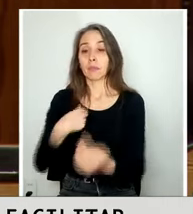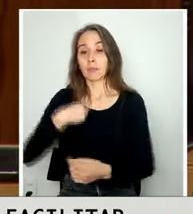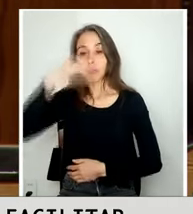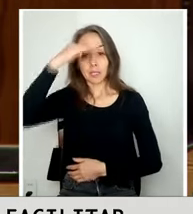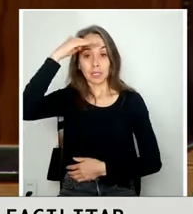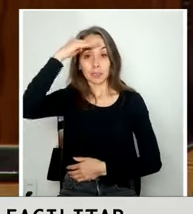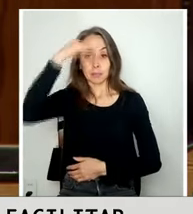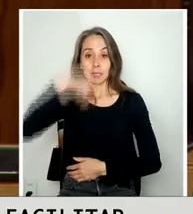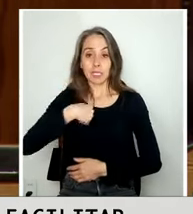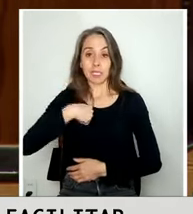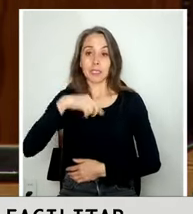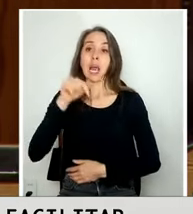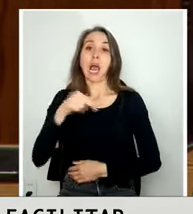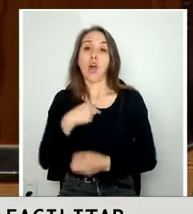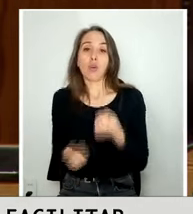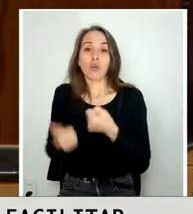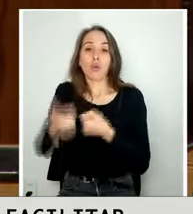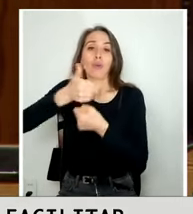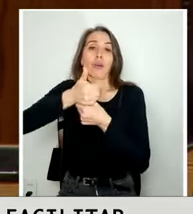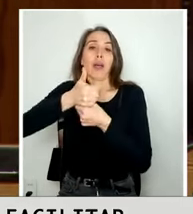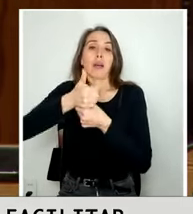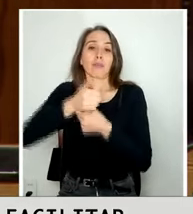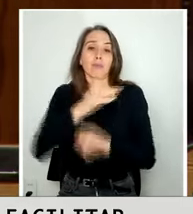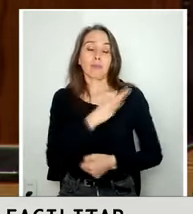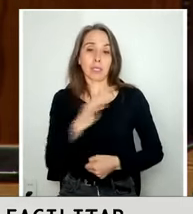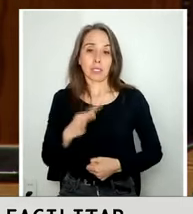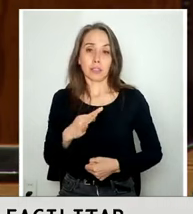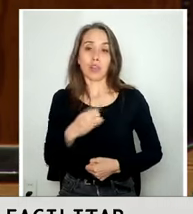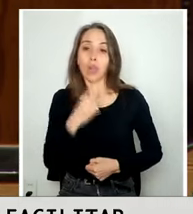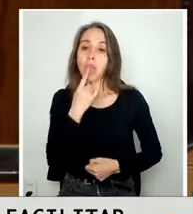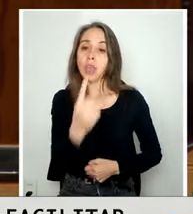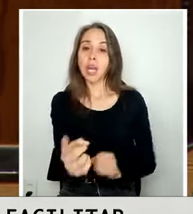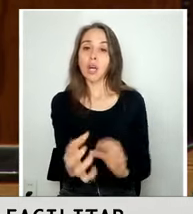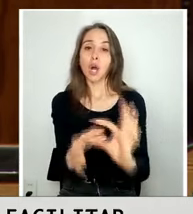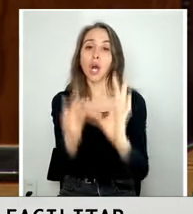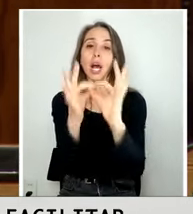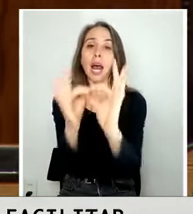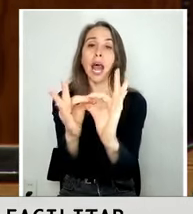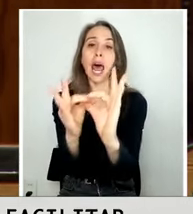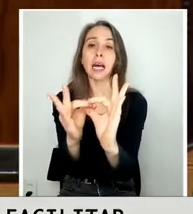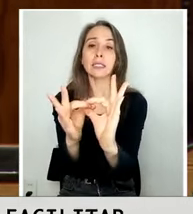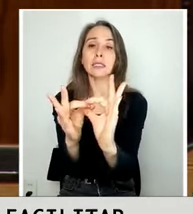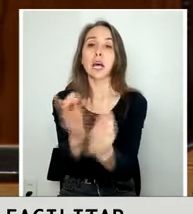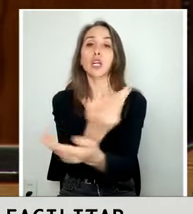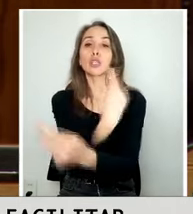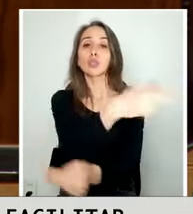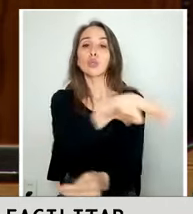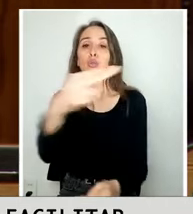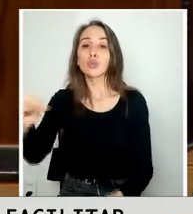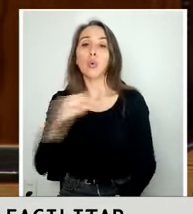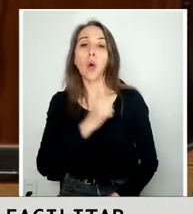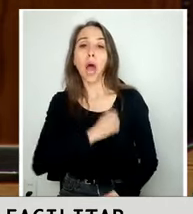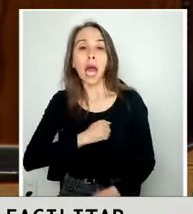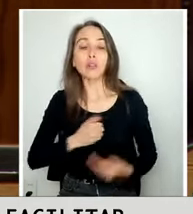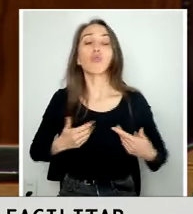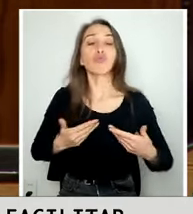vez hoy desde mi posición simplemente agradecer La actitud disposición voluntad por esta temática porque